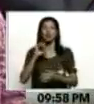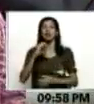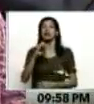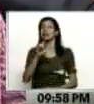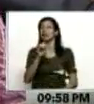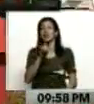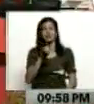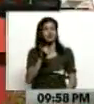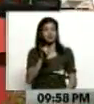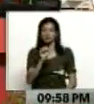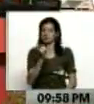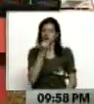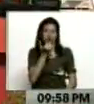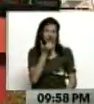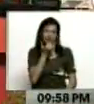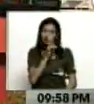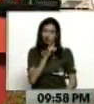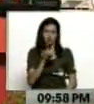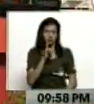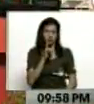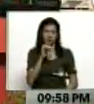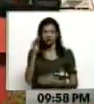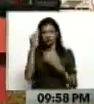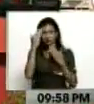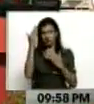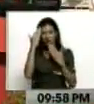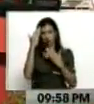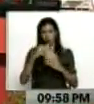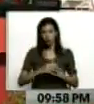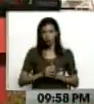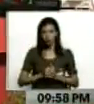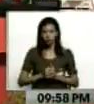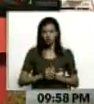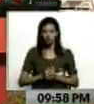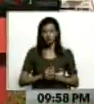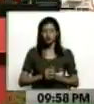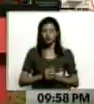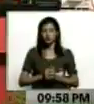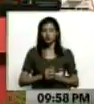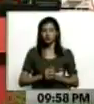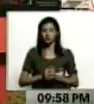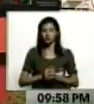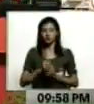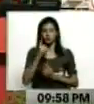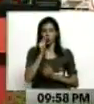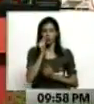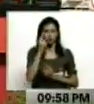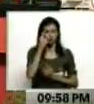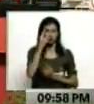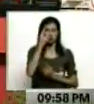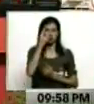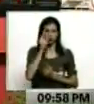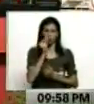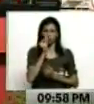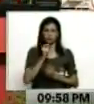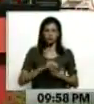no era Cómo se LL cladis mentira mandan aquí Saludos Pedro